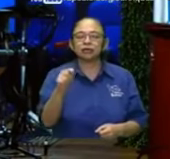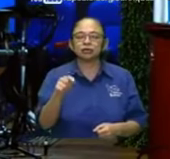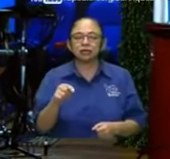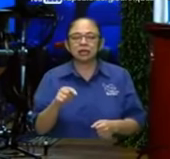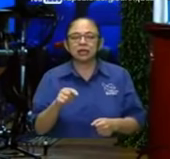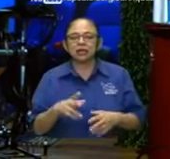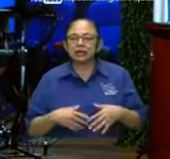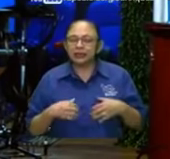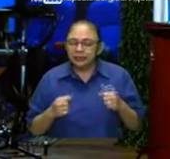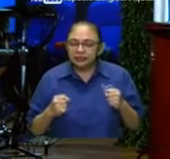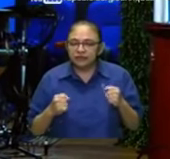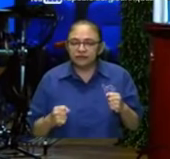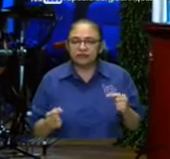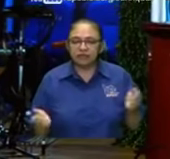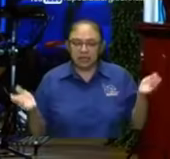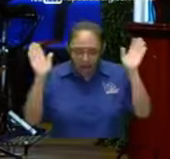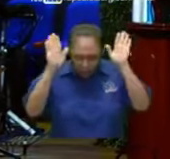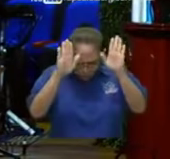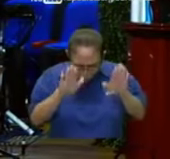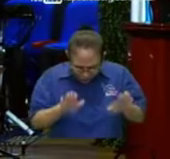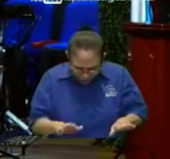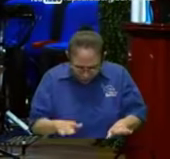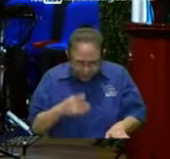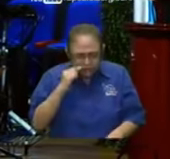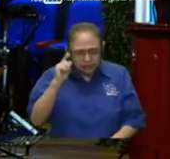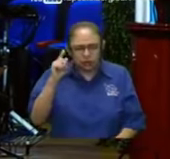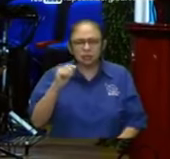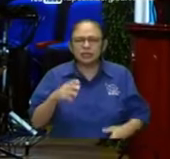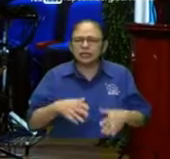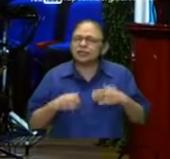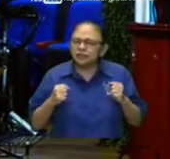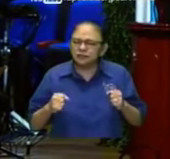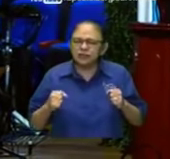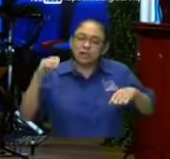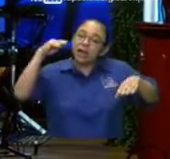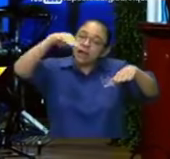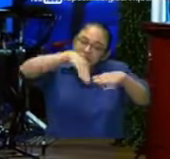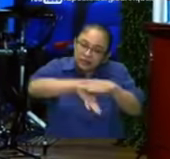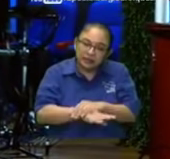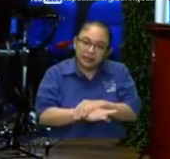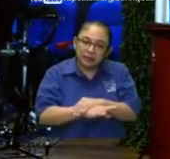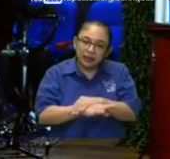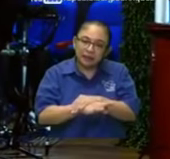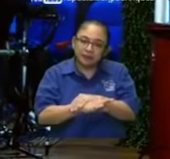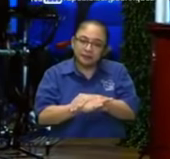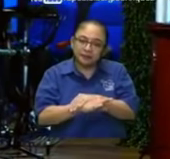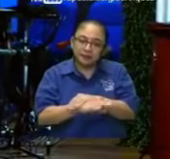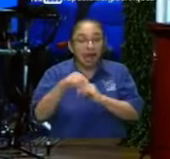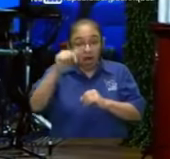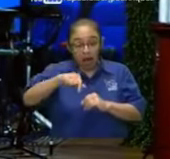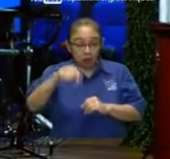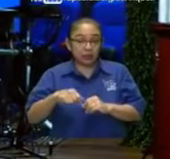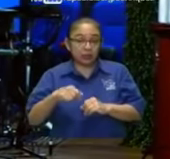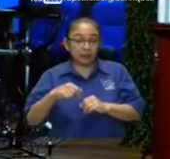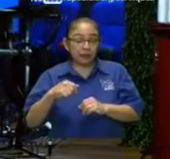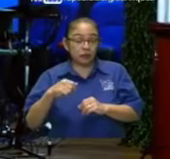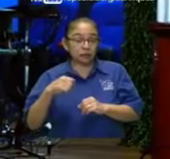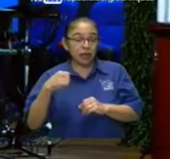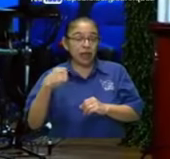Señor, que les cuesta meterse, pasen al frente, porque vamos a ministrar un espíritu de